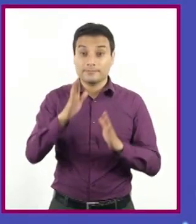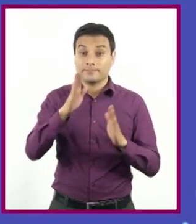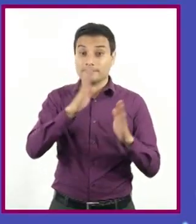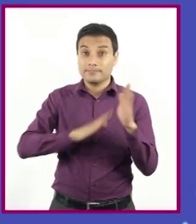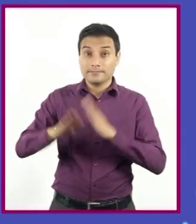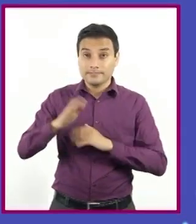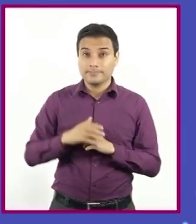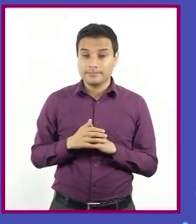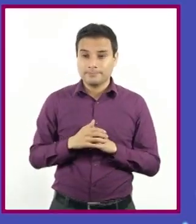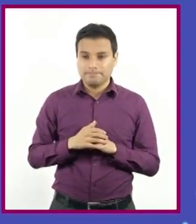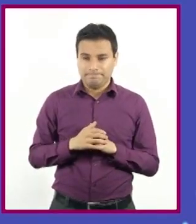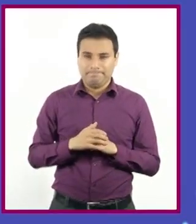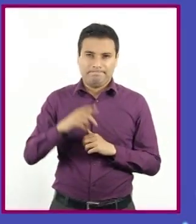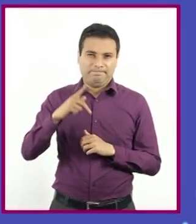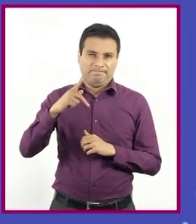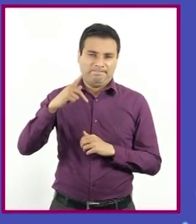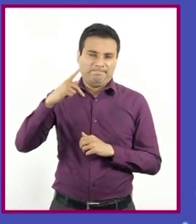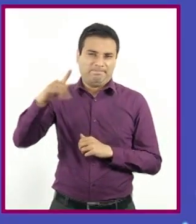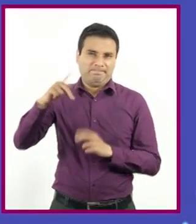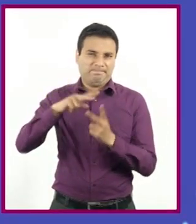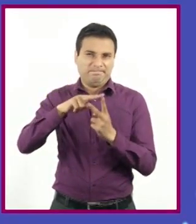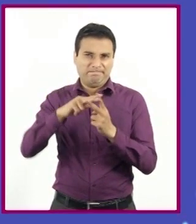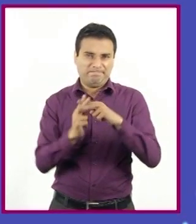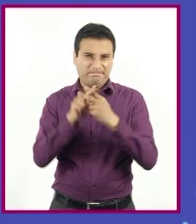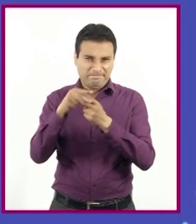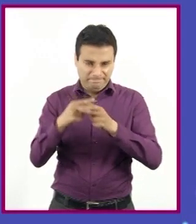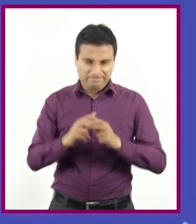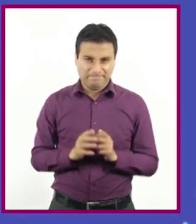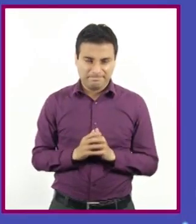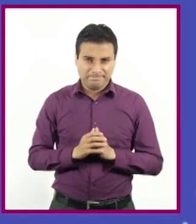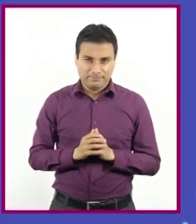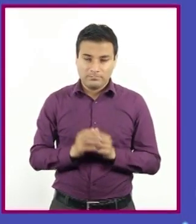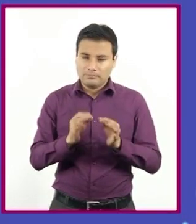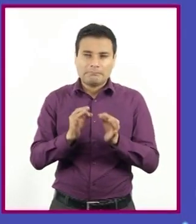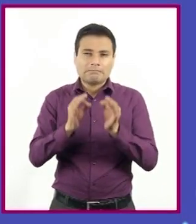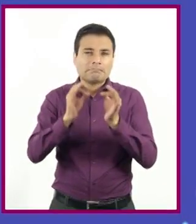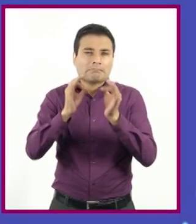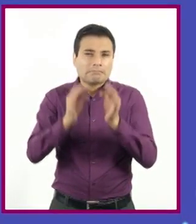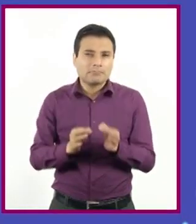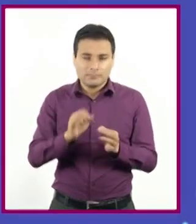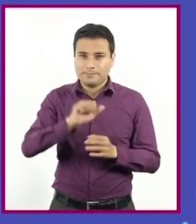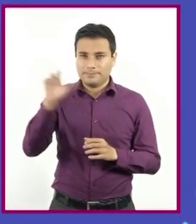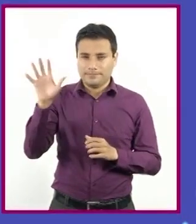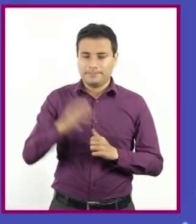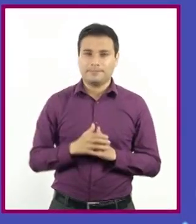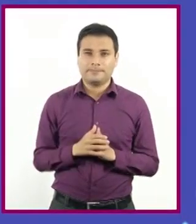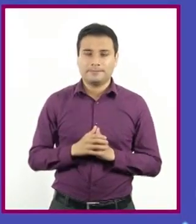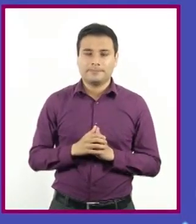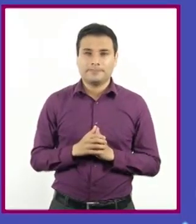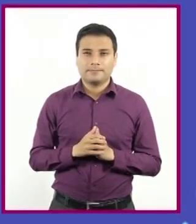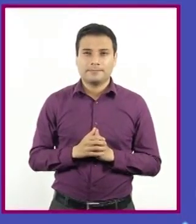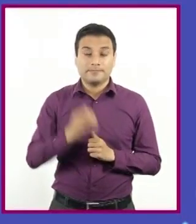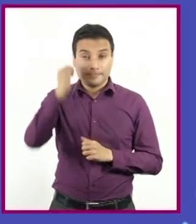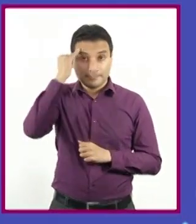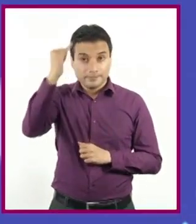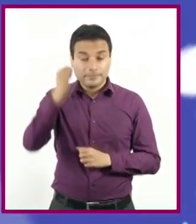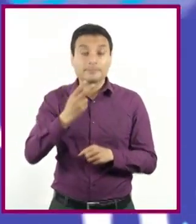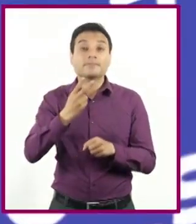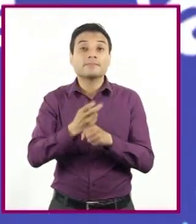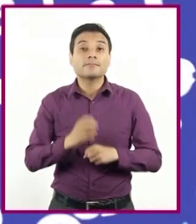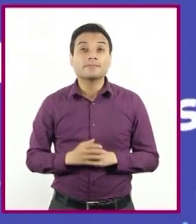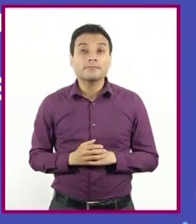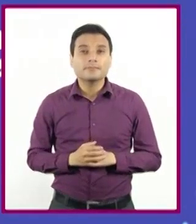marciales técnicas de combate a manos desnudas o armadas son originarias del Lejano Oriente. Y la idea secundaria sería: